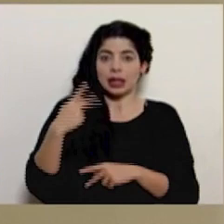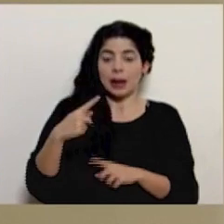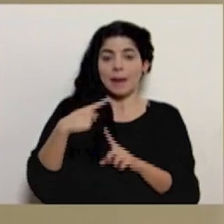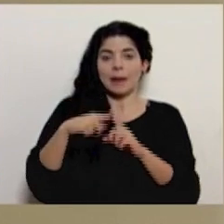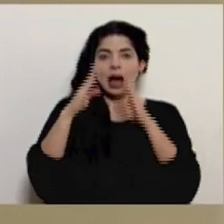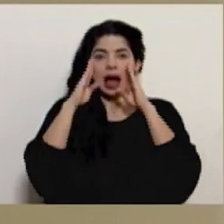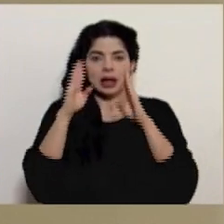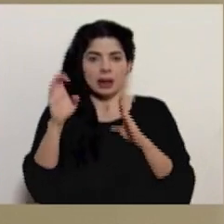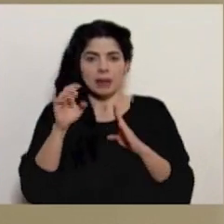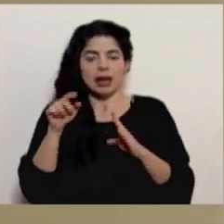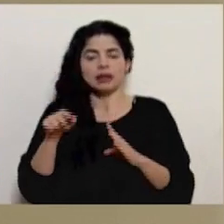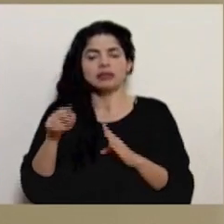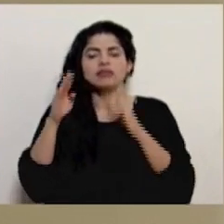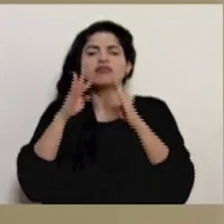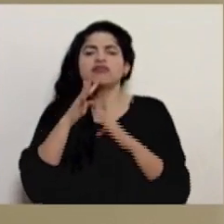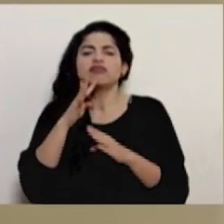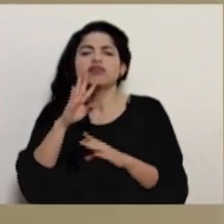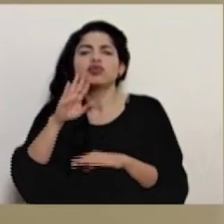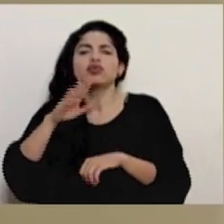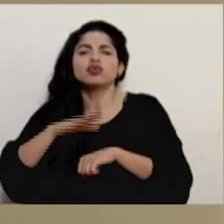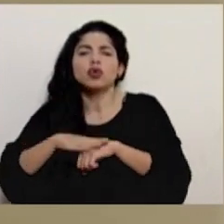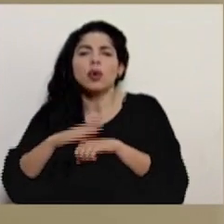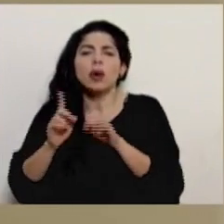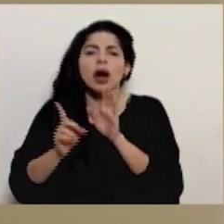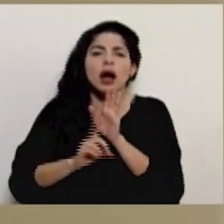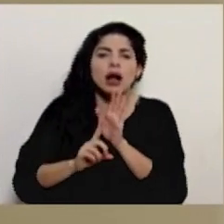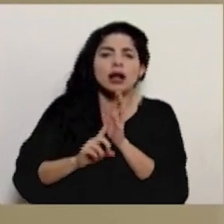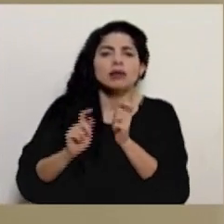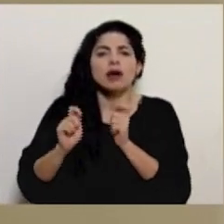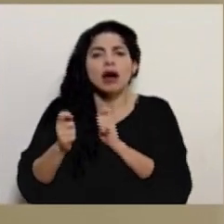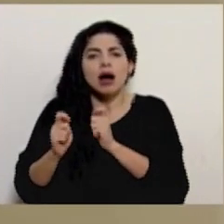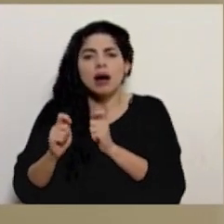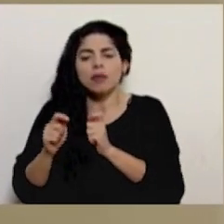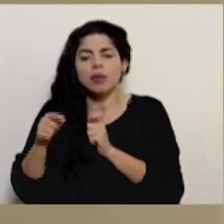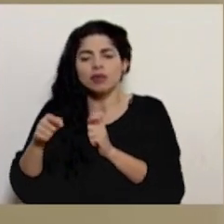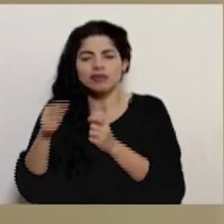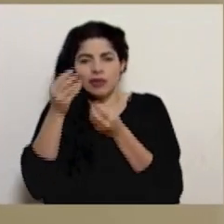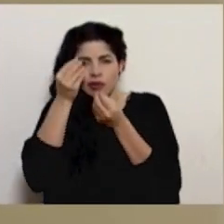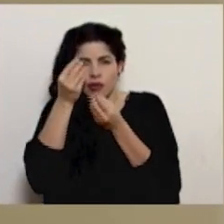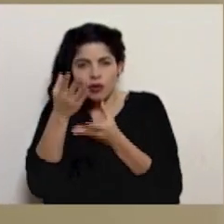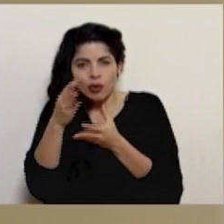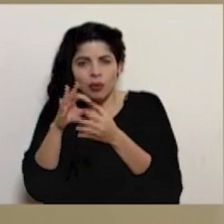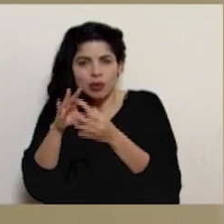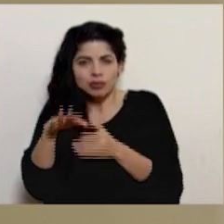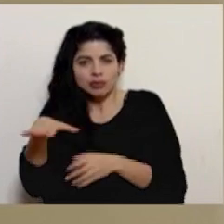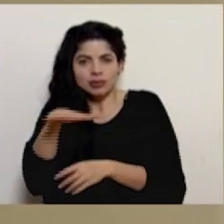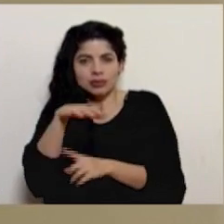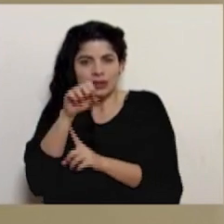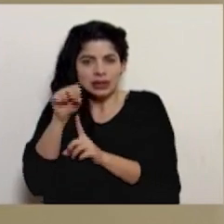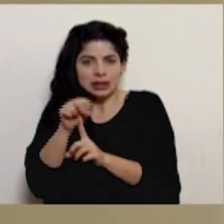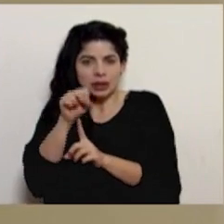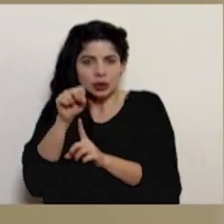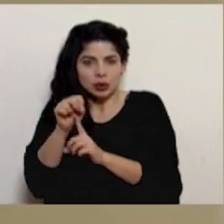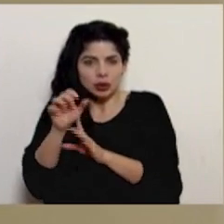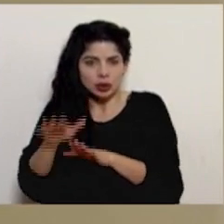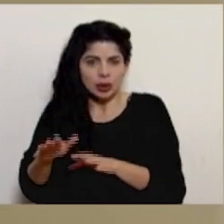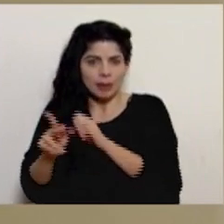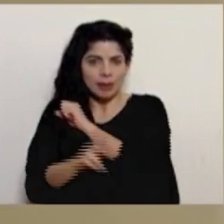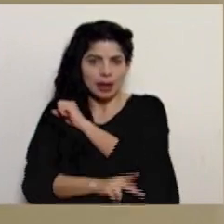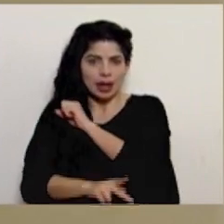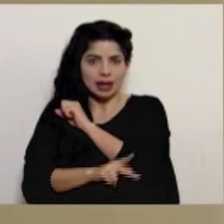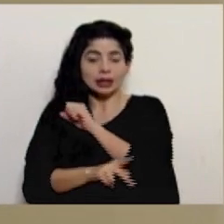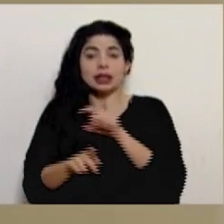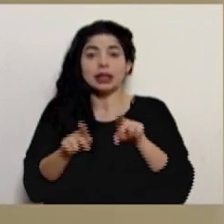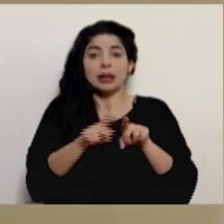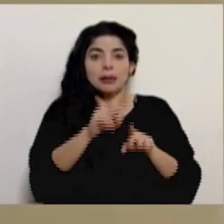sobre cambios en las alertas en distintos cantones y otros aspectos atinentes a esta situación que vivimos en el país. Saludamos